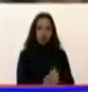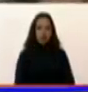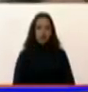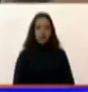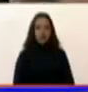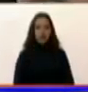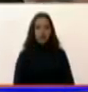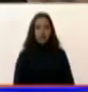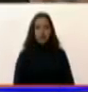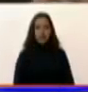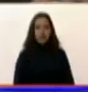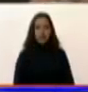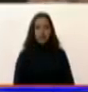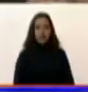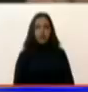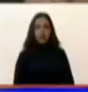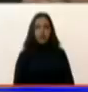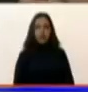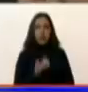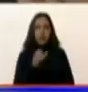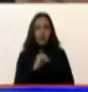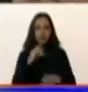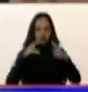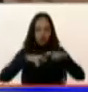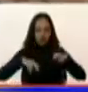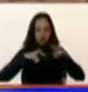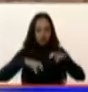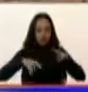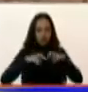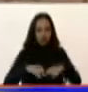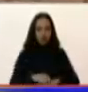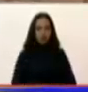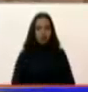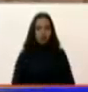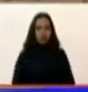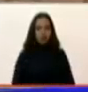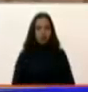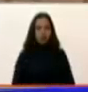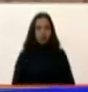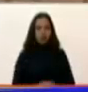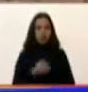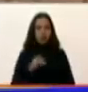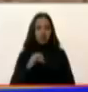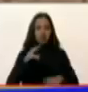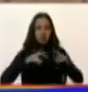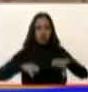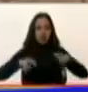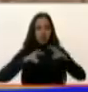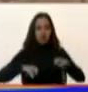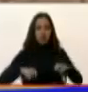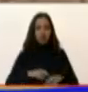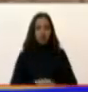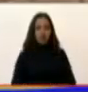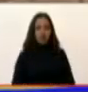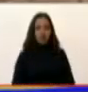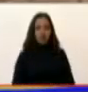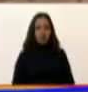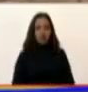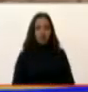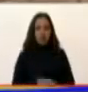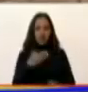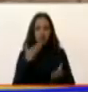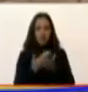Hubo un análisis crítico, fue crítica, hubo muchas propuestas de cómo